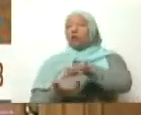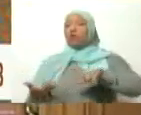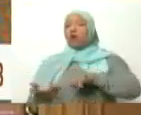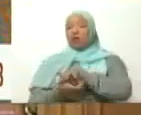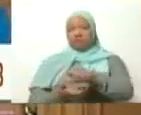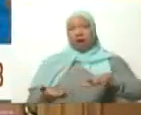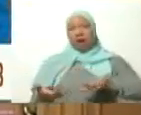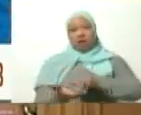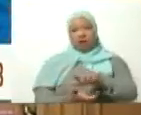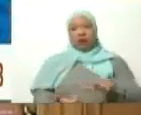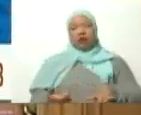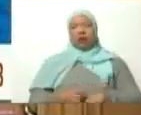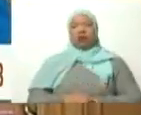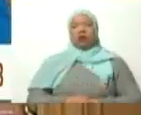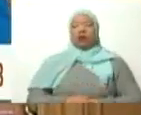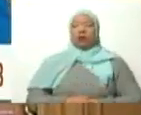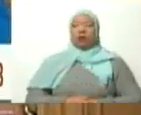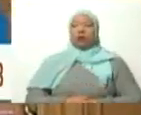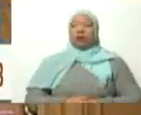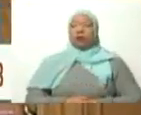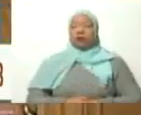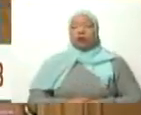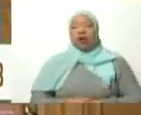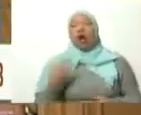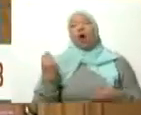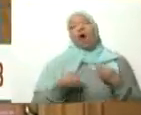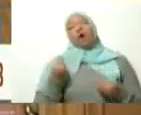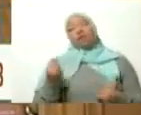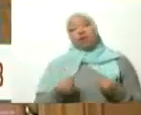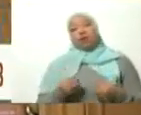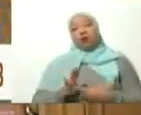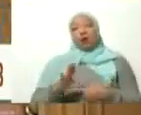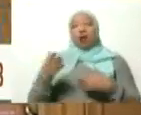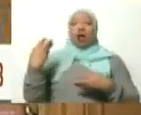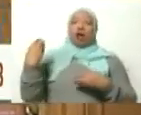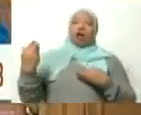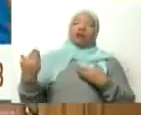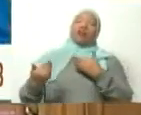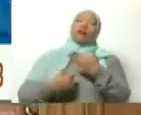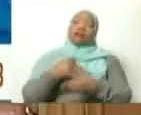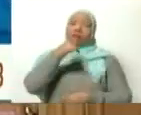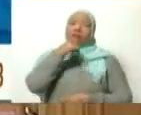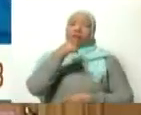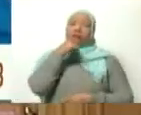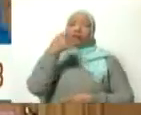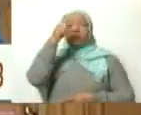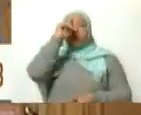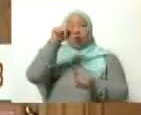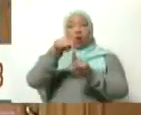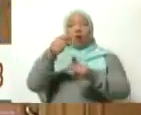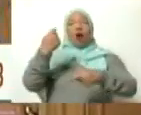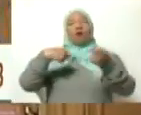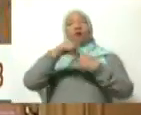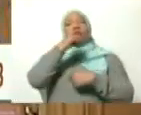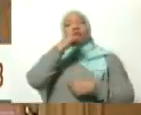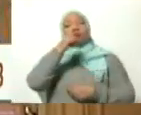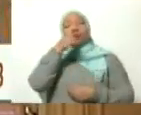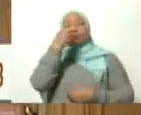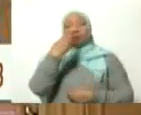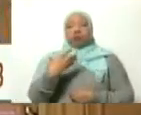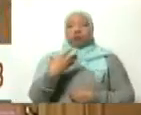también de un bloqueo. ¿Cómo se hizo el bloqueo? ¿Hacia dónde estuvo dirigido el bloqueo? Bueno, como